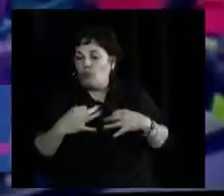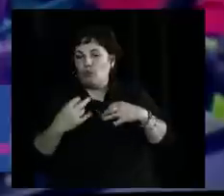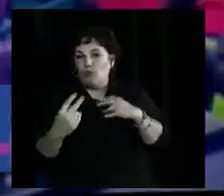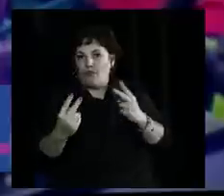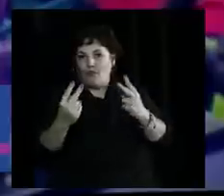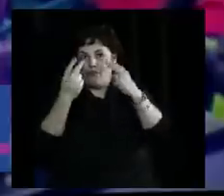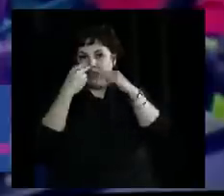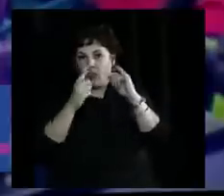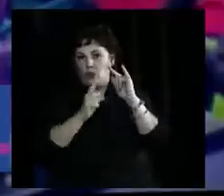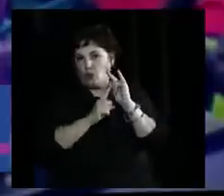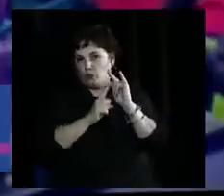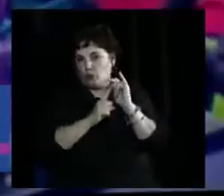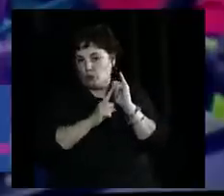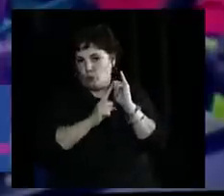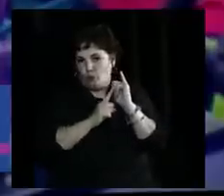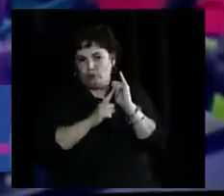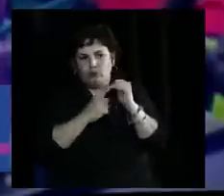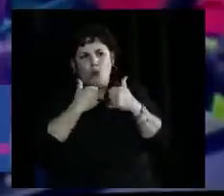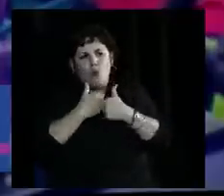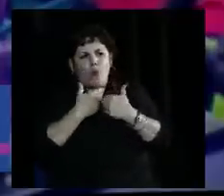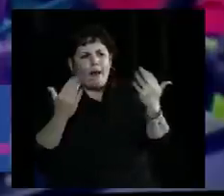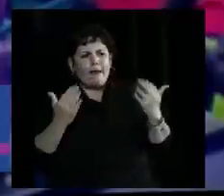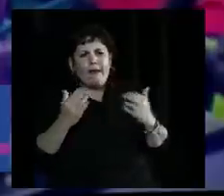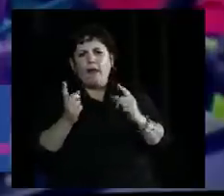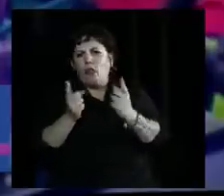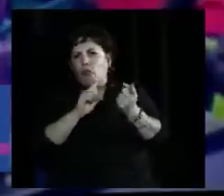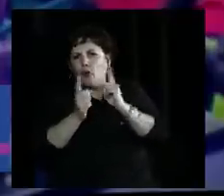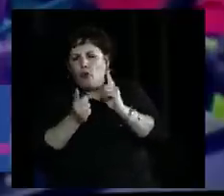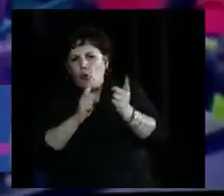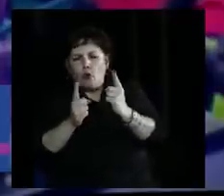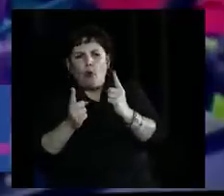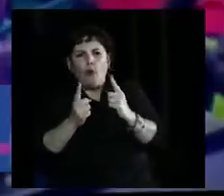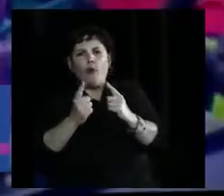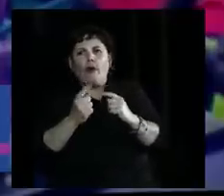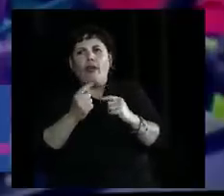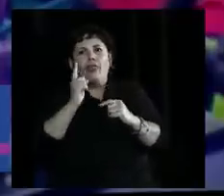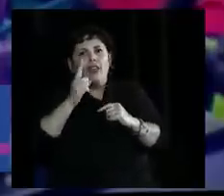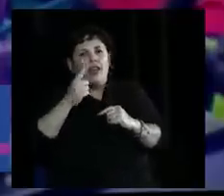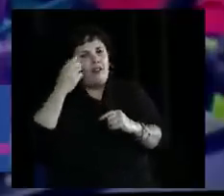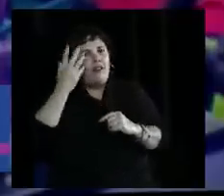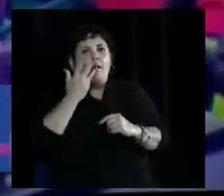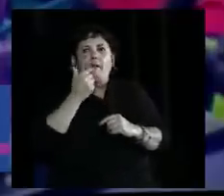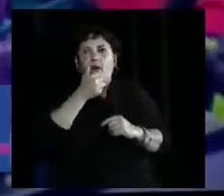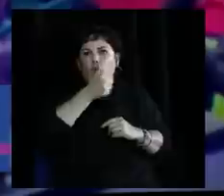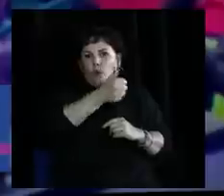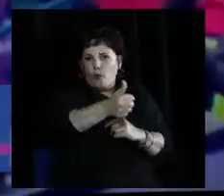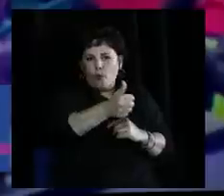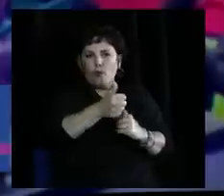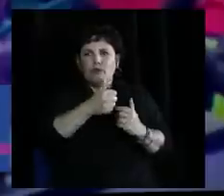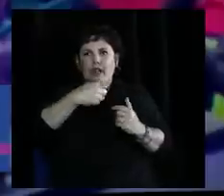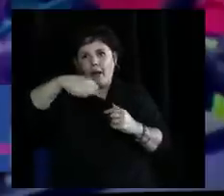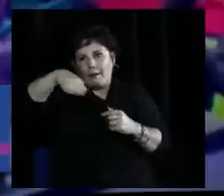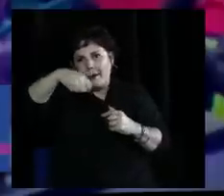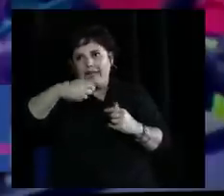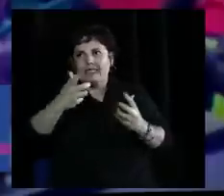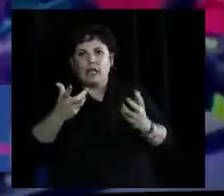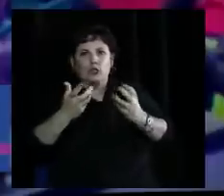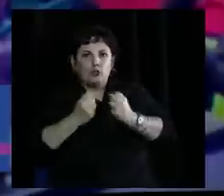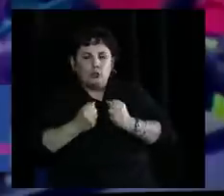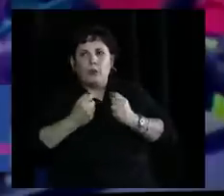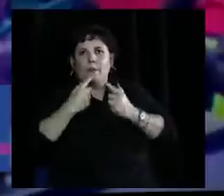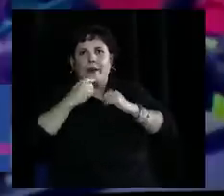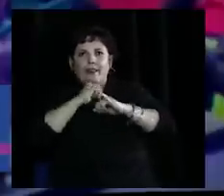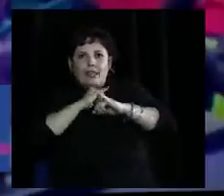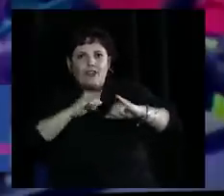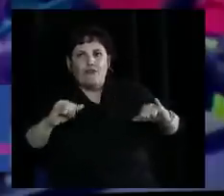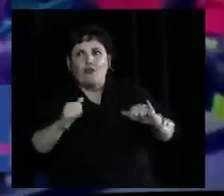YouTube, en cualquiera de las dos posibilidades, no olvides poner me gusta, suscribirte al canal, ayudarnos a